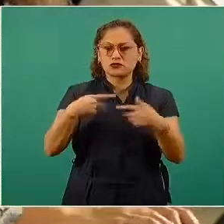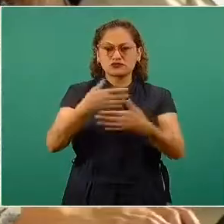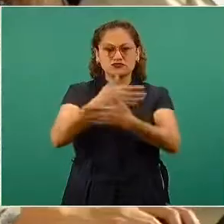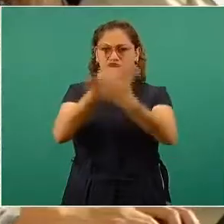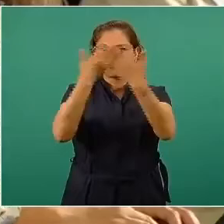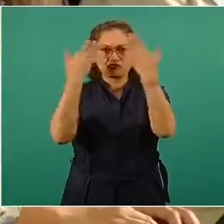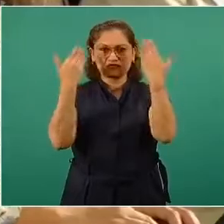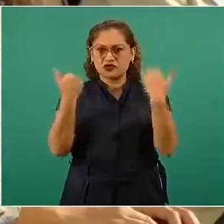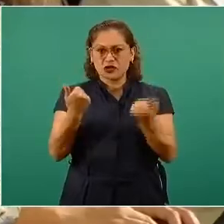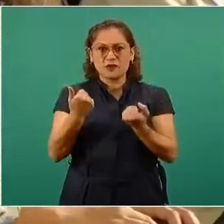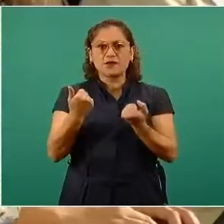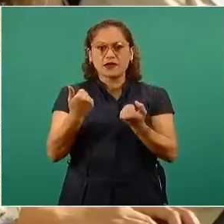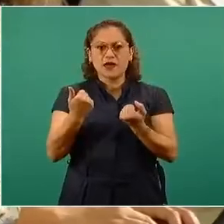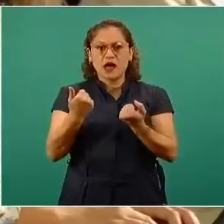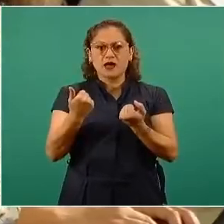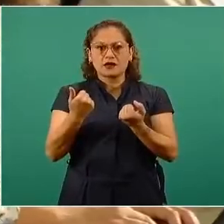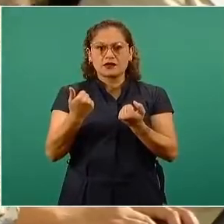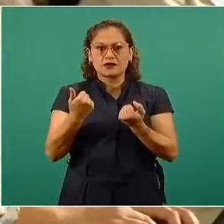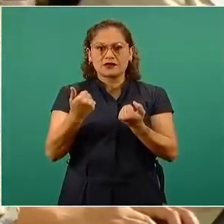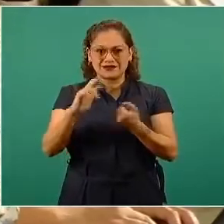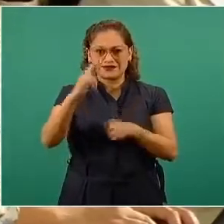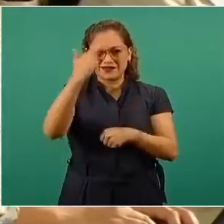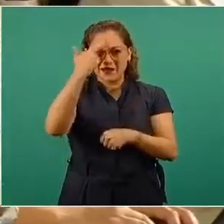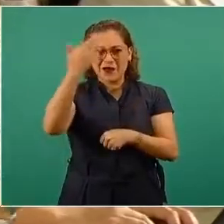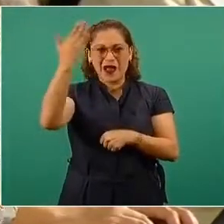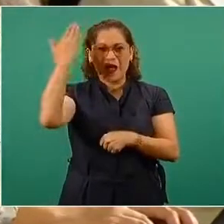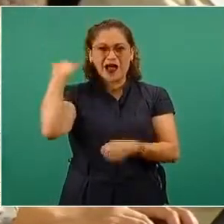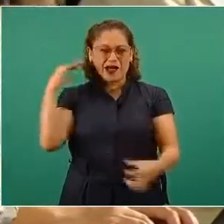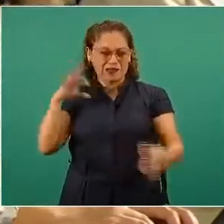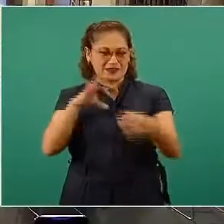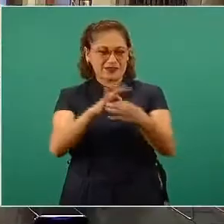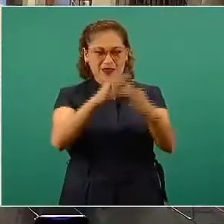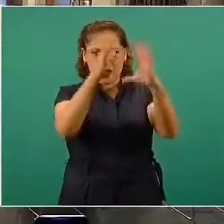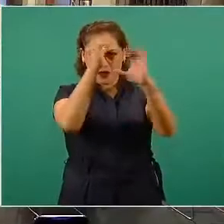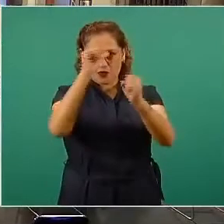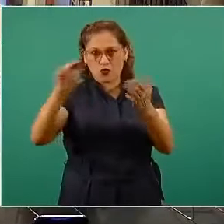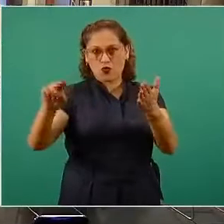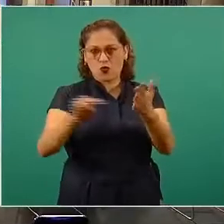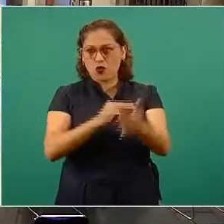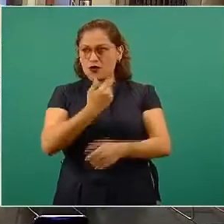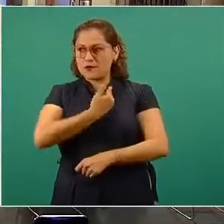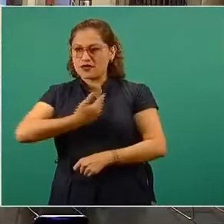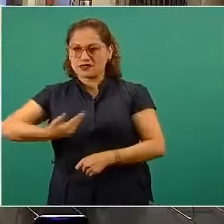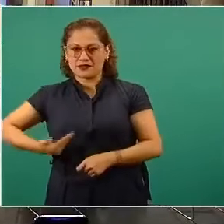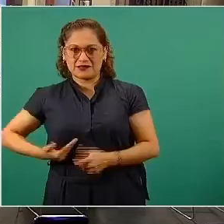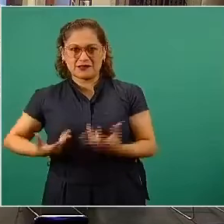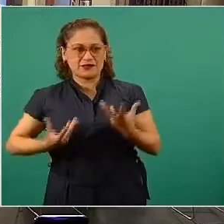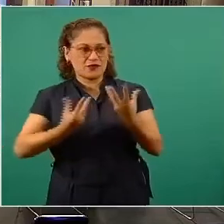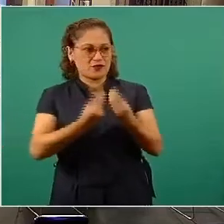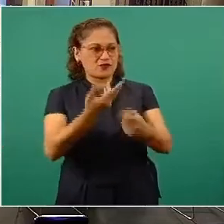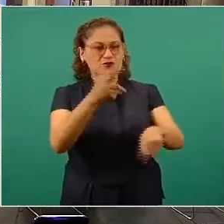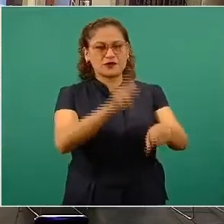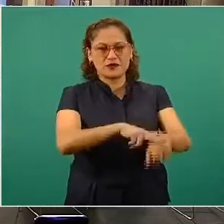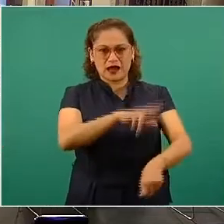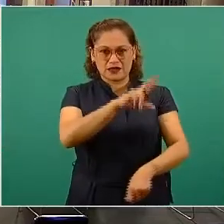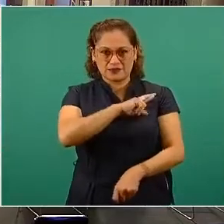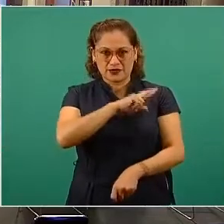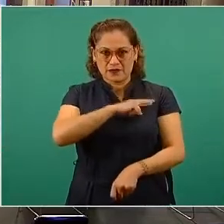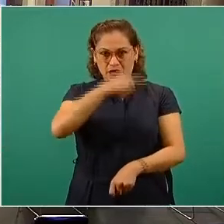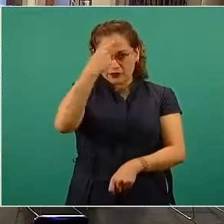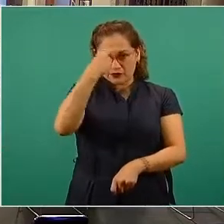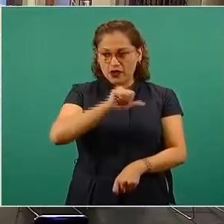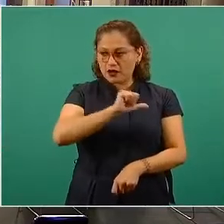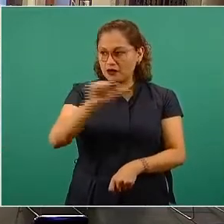había hospitales, el convenio que se hizo con del presidente y los hospitales privados para poder atender estos